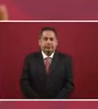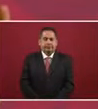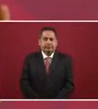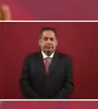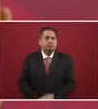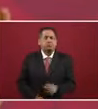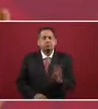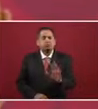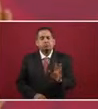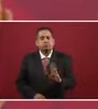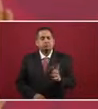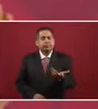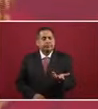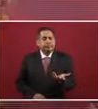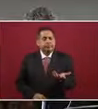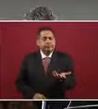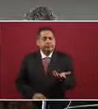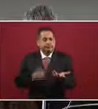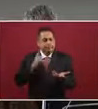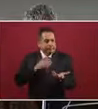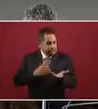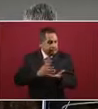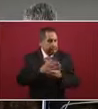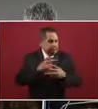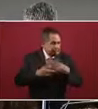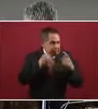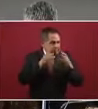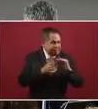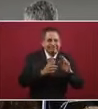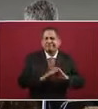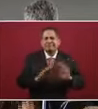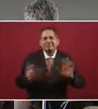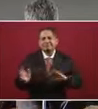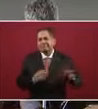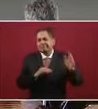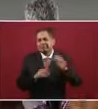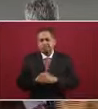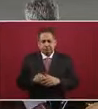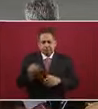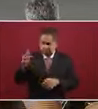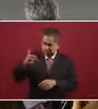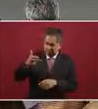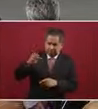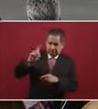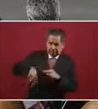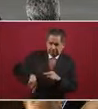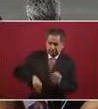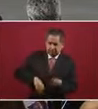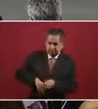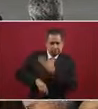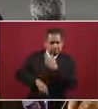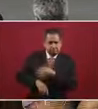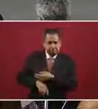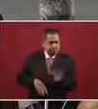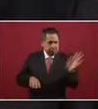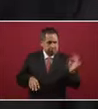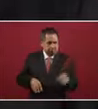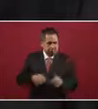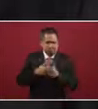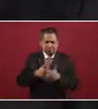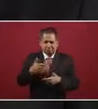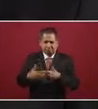No, pero ¿para qué se mete uno en eso? Entonces ya pues, se quita y ya adelante.